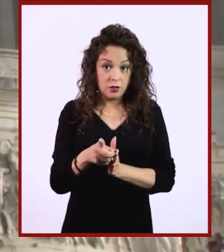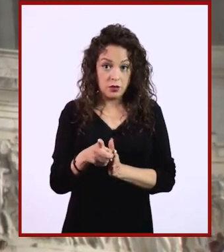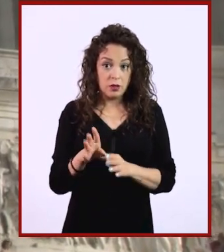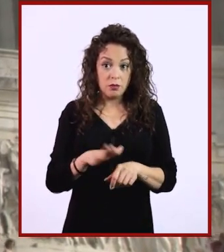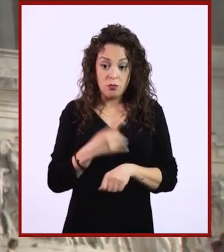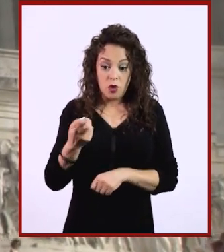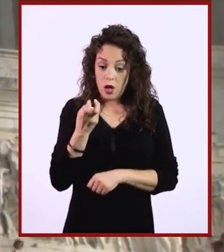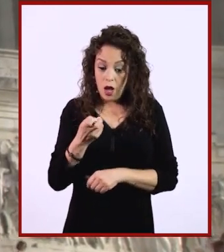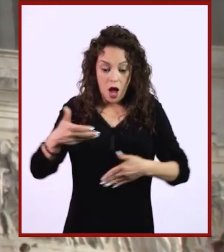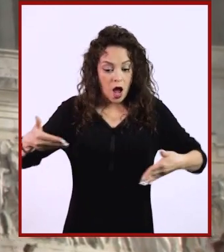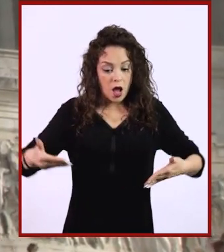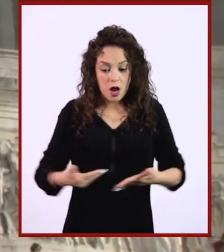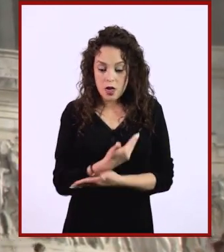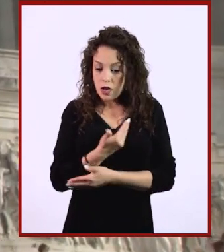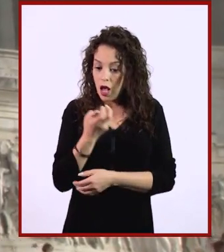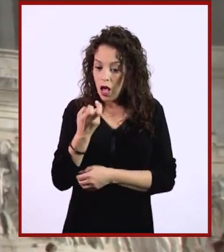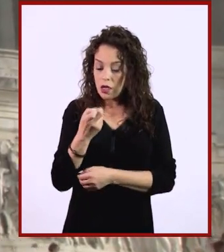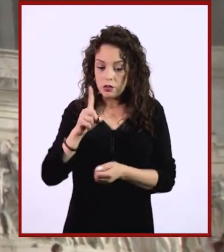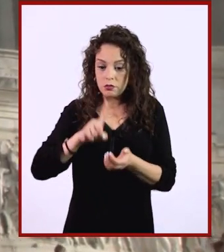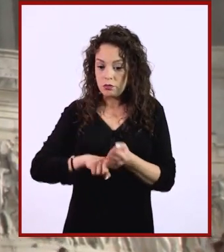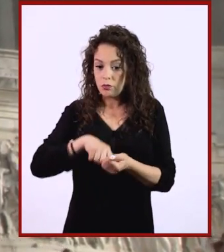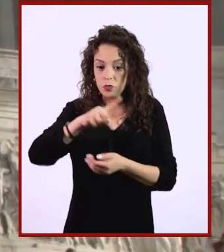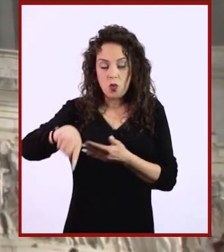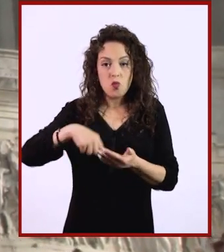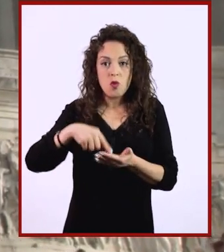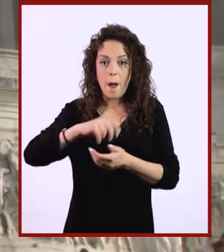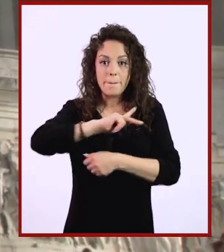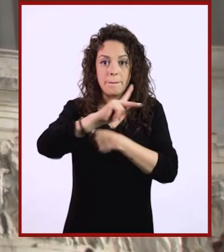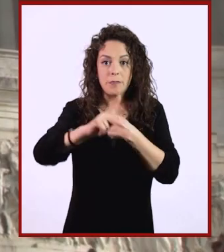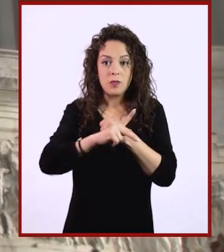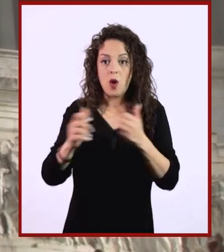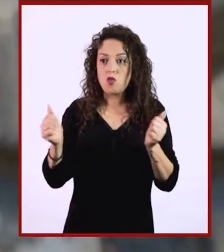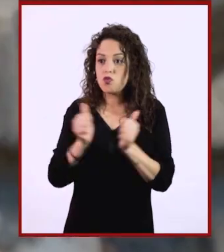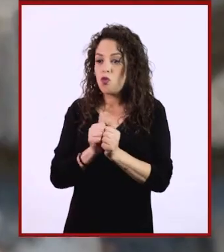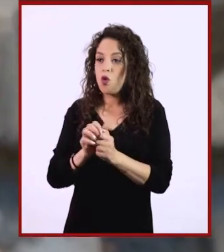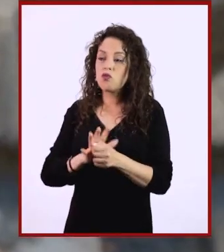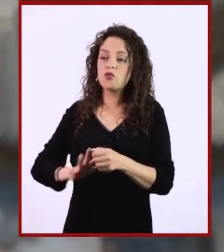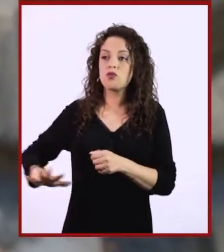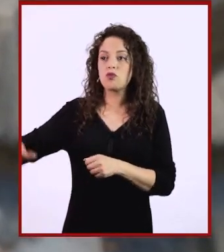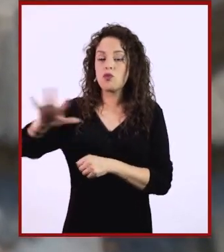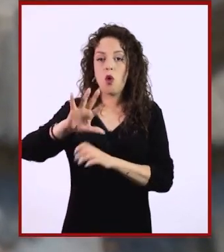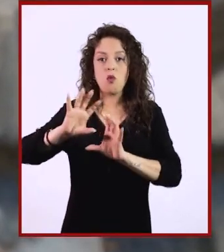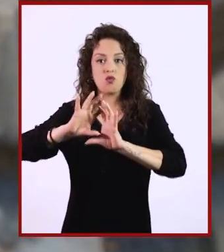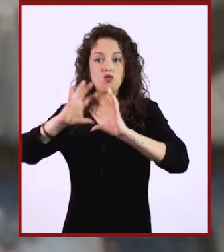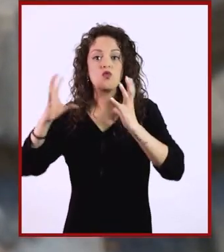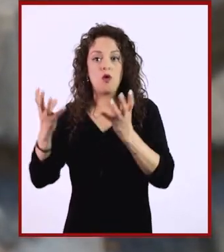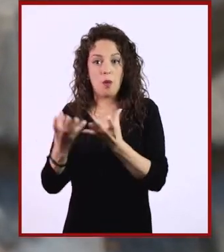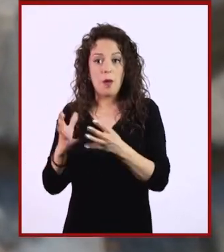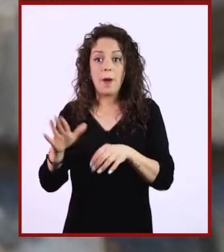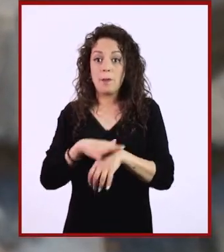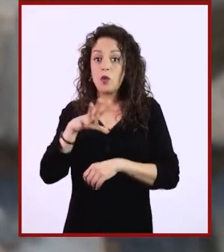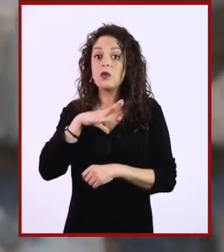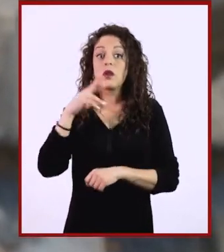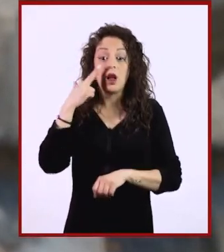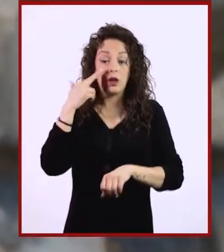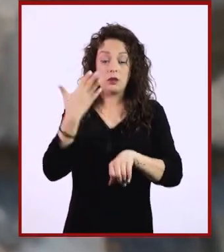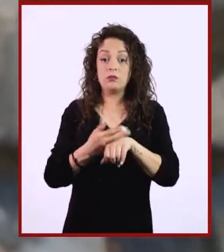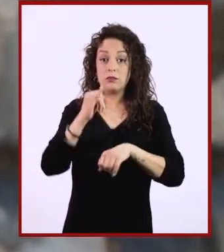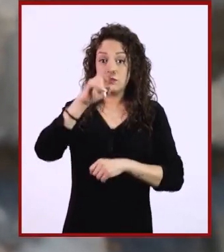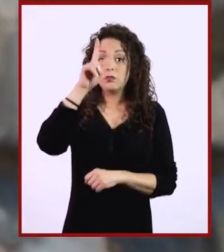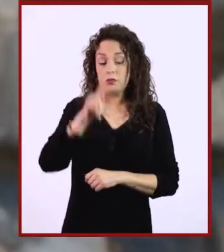de haber nacido dentro de una frontera nacional, con el ciudadano global, porque también tenemos nosotros una responsabilidad a